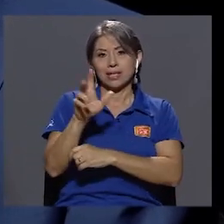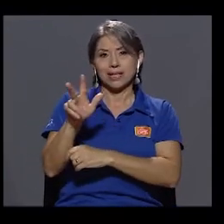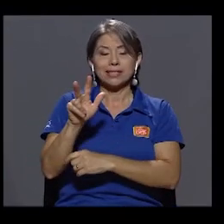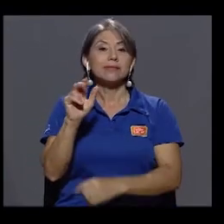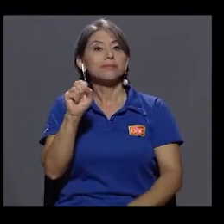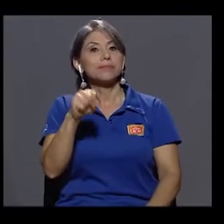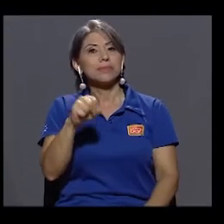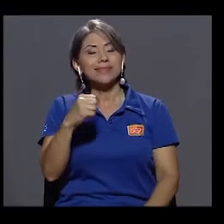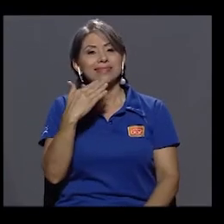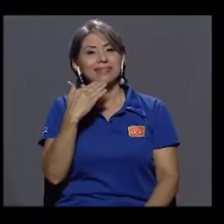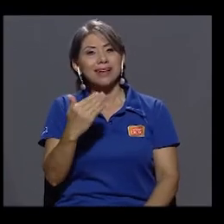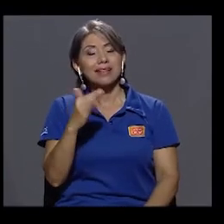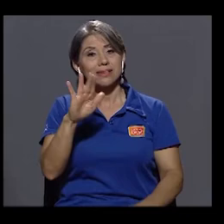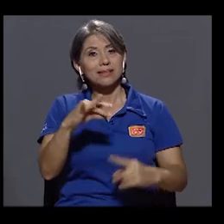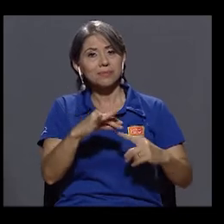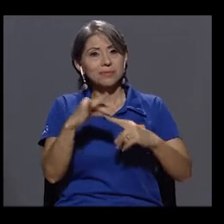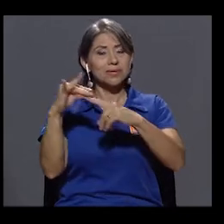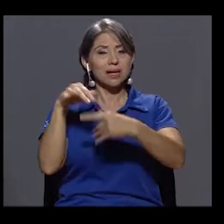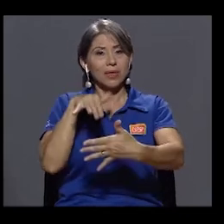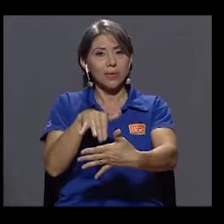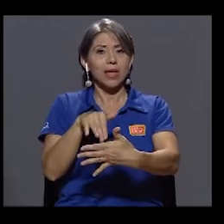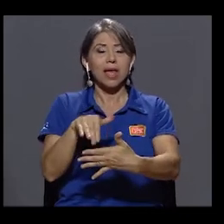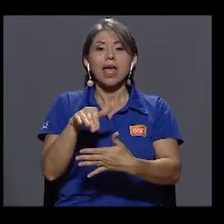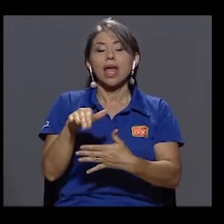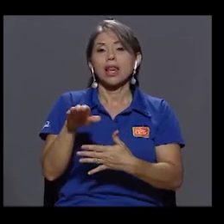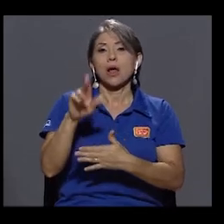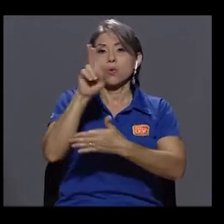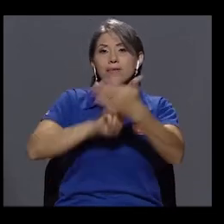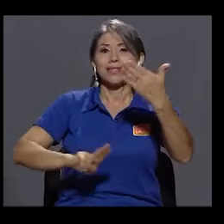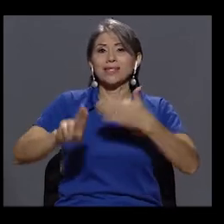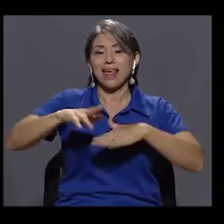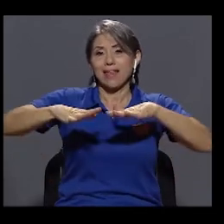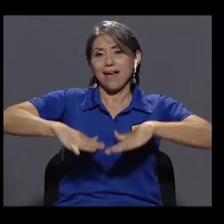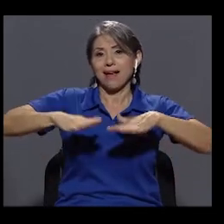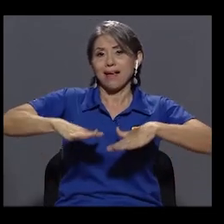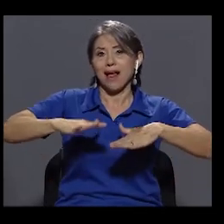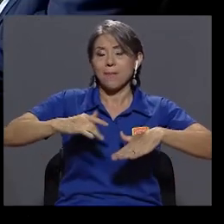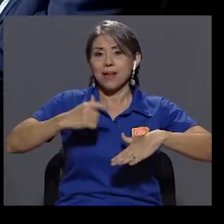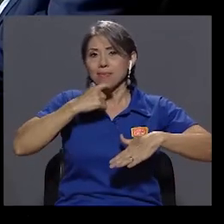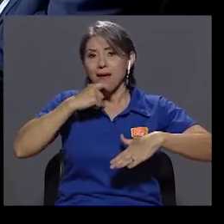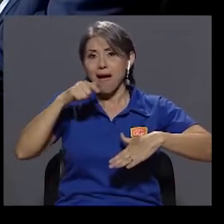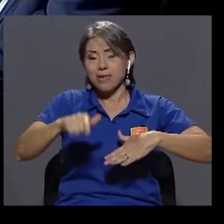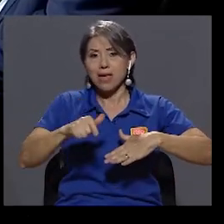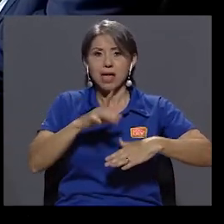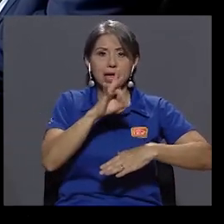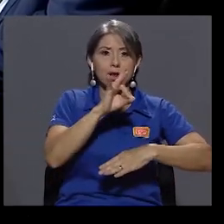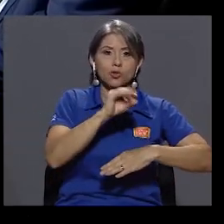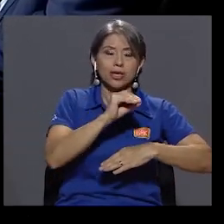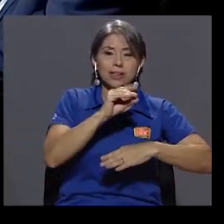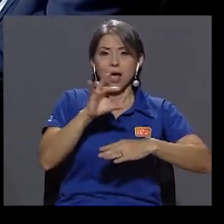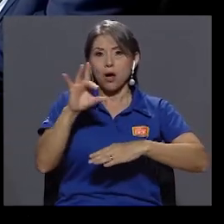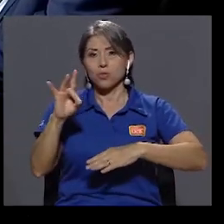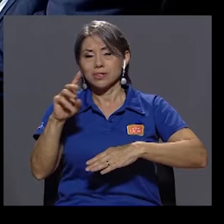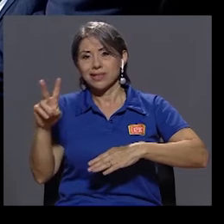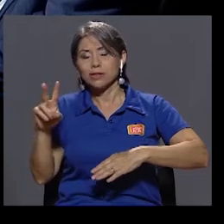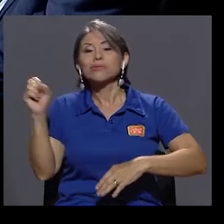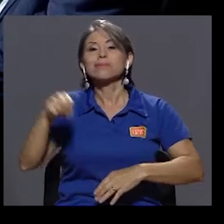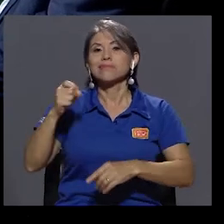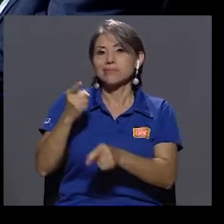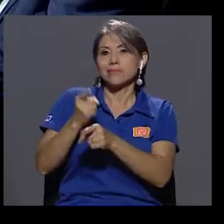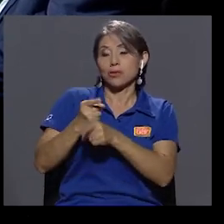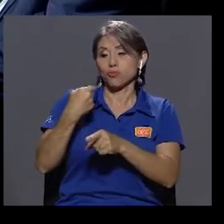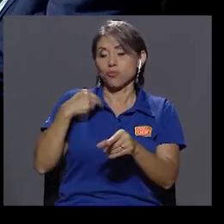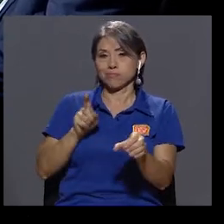gracias a esa especialidad en la universidad de edimburgo en gran bretaña entre el 80 y el 82 exacto y yo me incorporé a